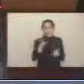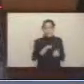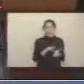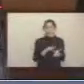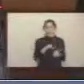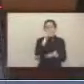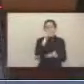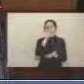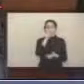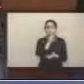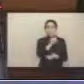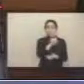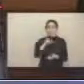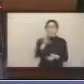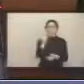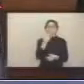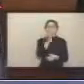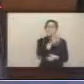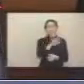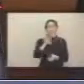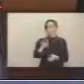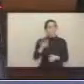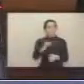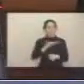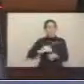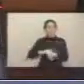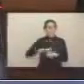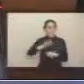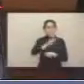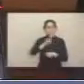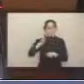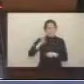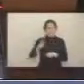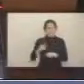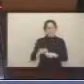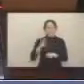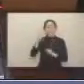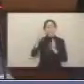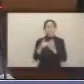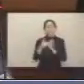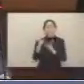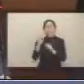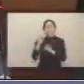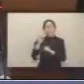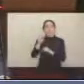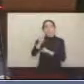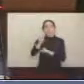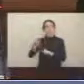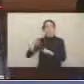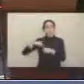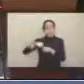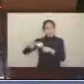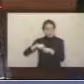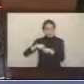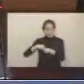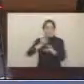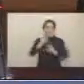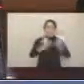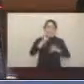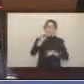54 escuelas distribuidas por 33 municipios con 3.022 plazas. La tasa de escolarización es baja, es